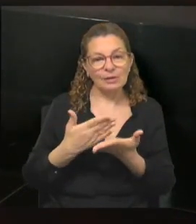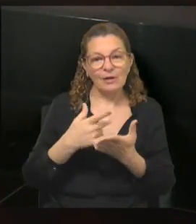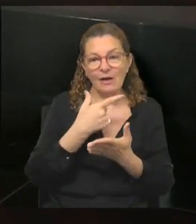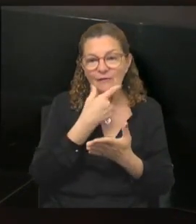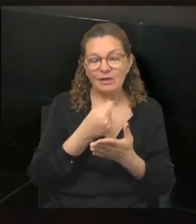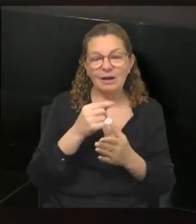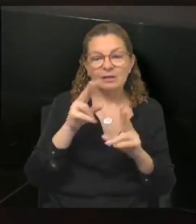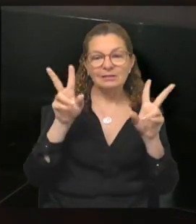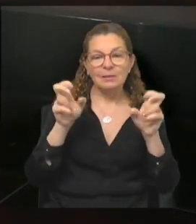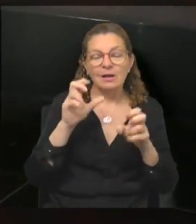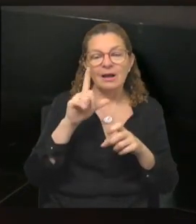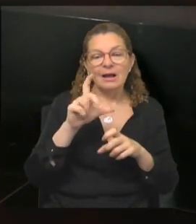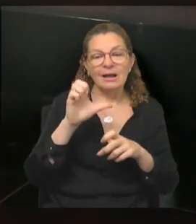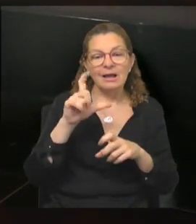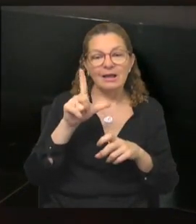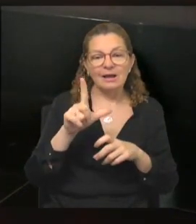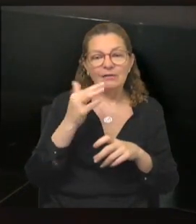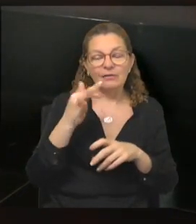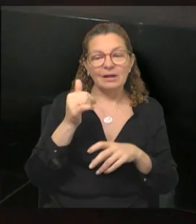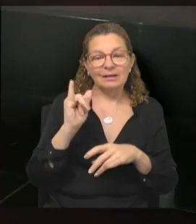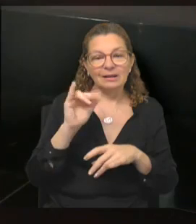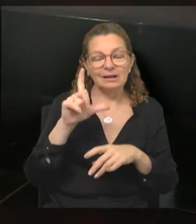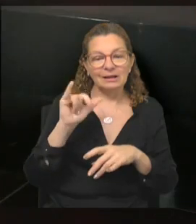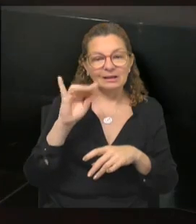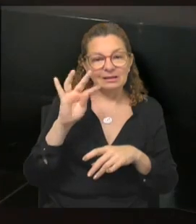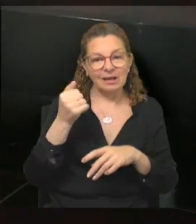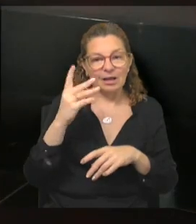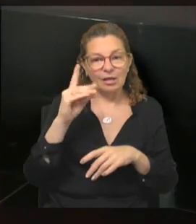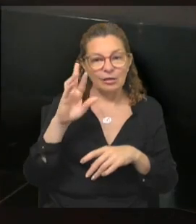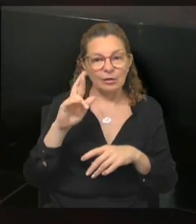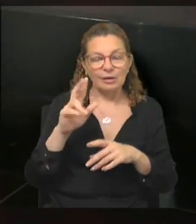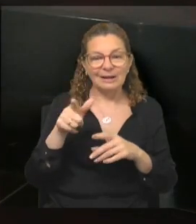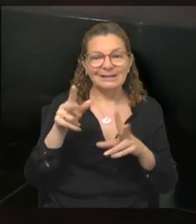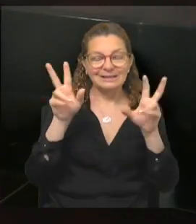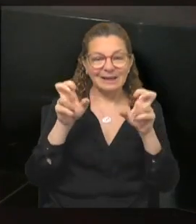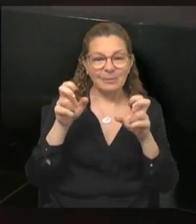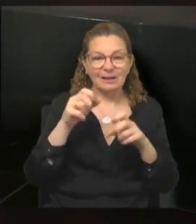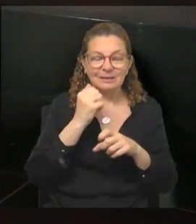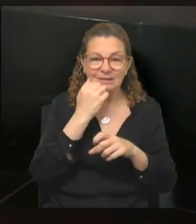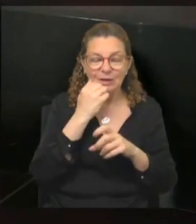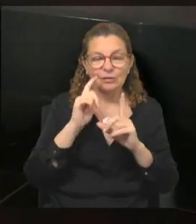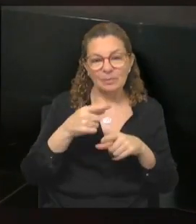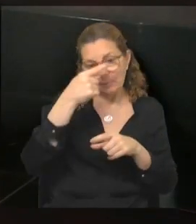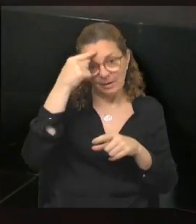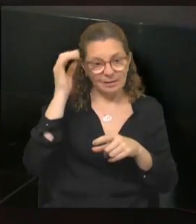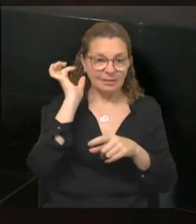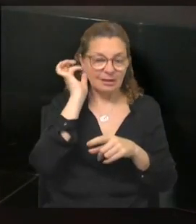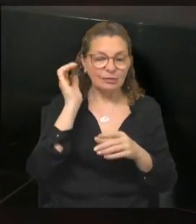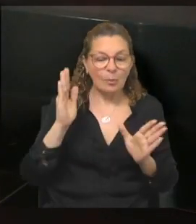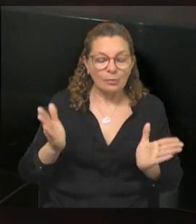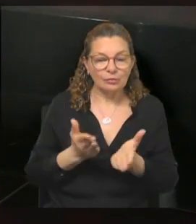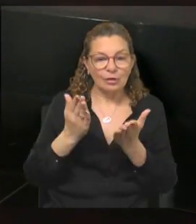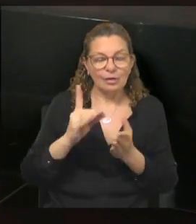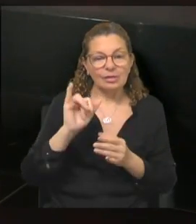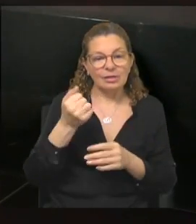eh un documental periodístico sobre el caso astesiano y el caso marset el proyecto lo impulsó la diaria y se financió con el